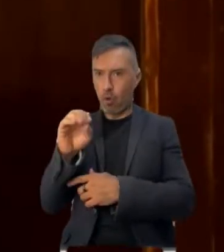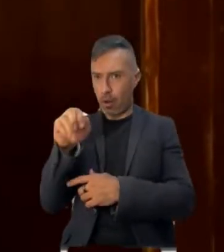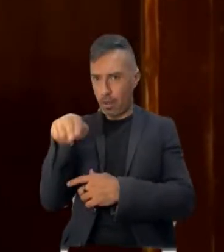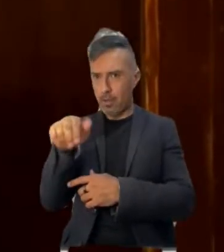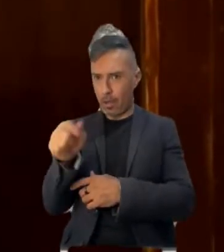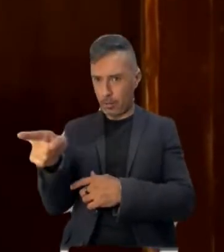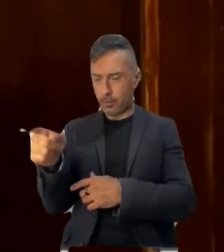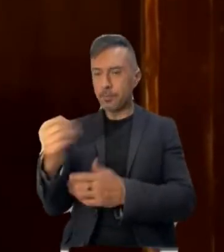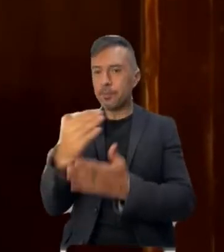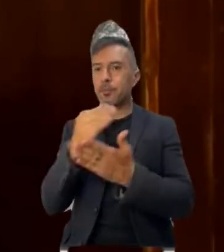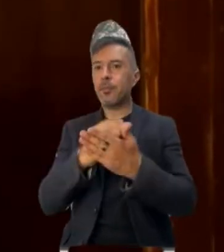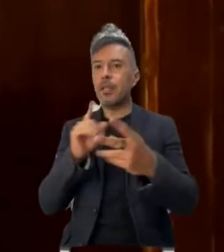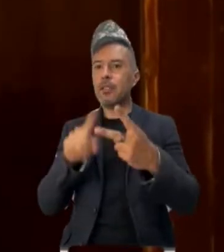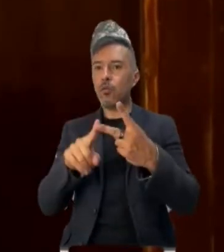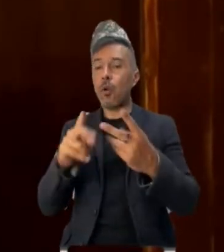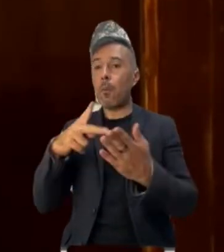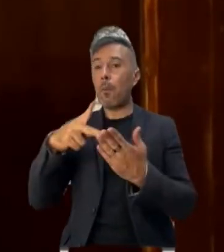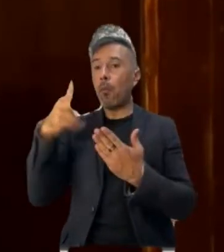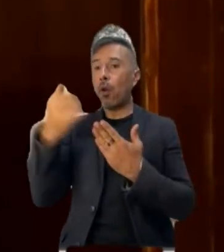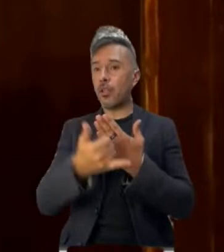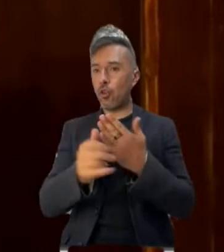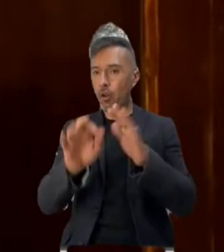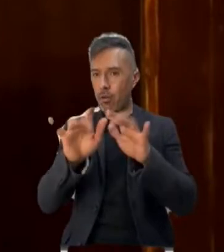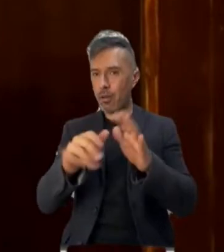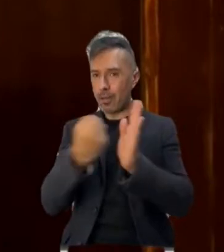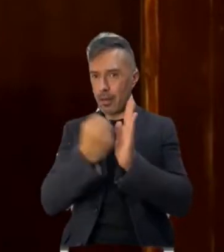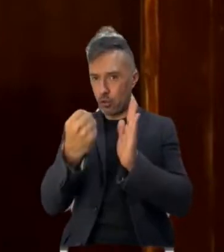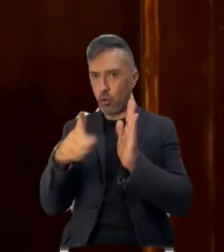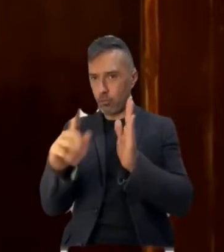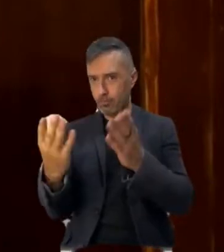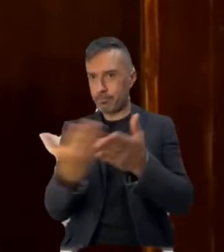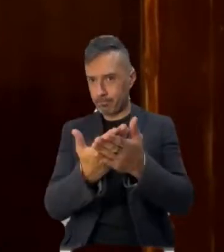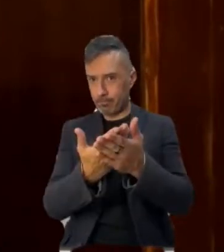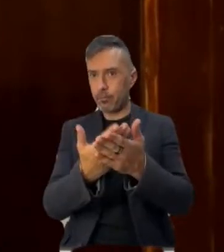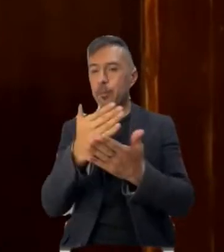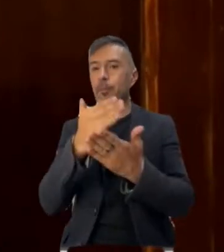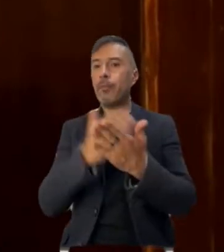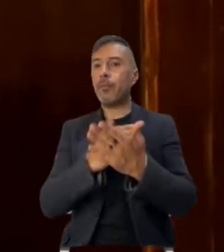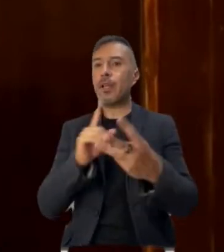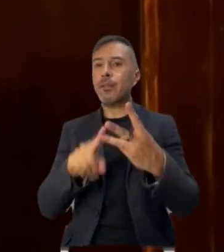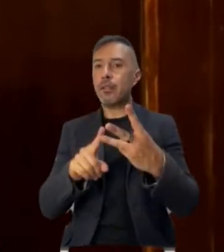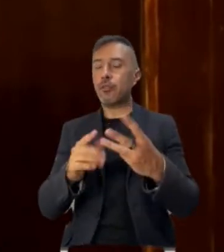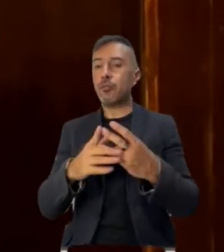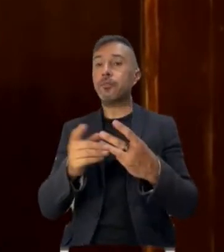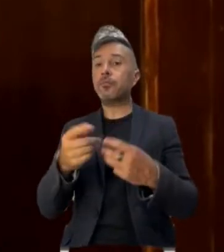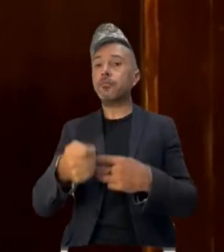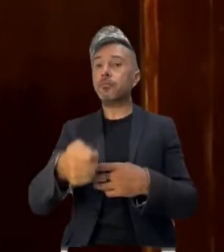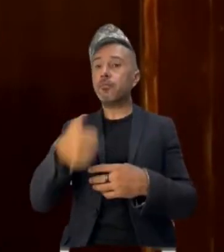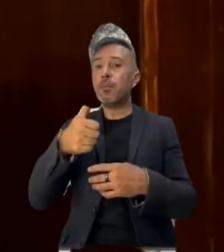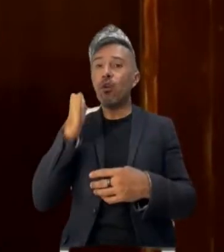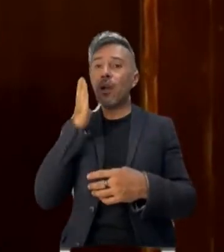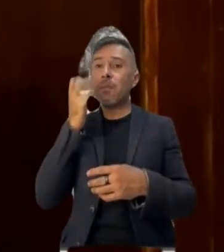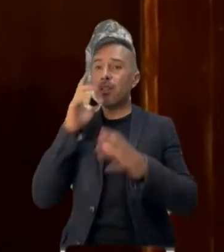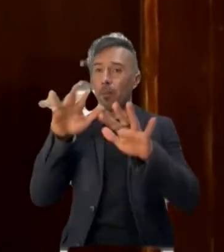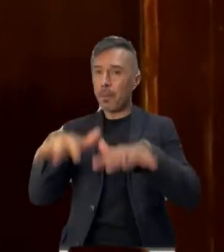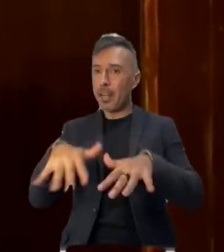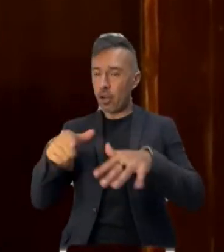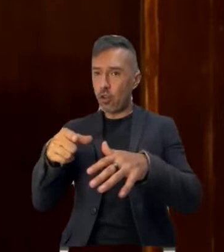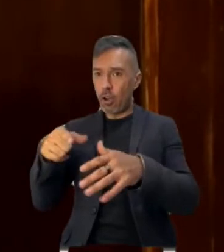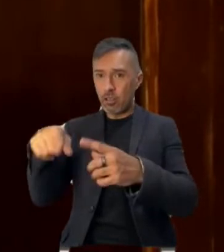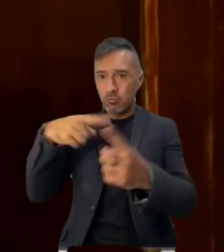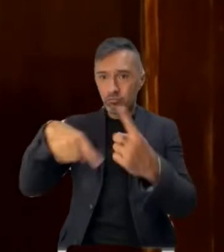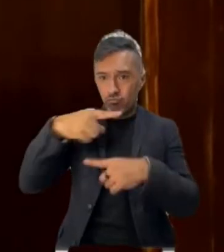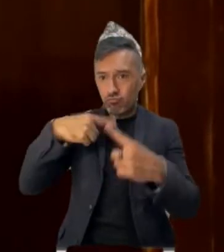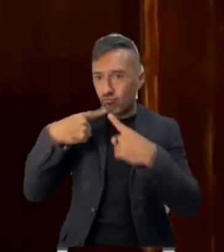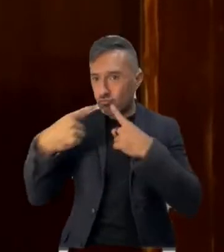el proyecto de decreto respectivo. Tercero, previa discusión y aprobación por la legislatura en pleno, remítase al proyecto